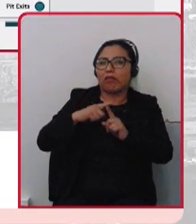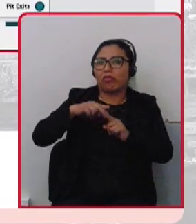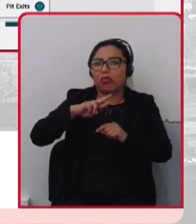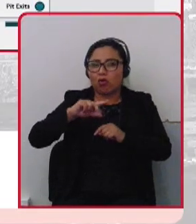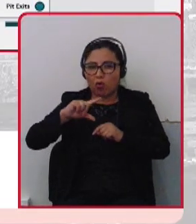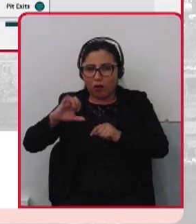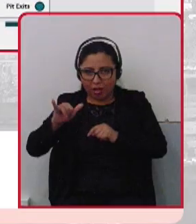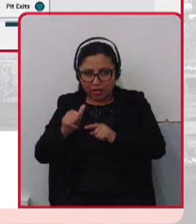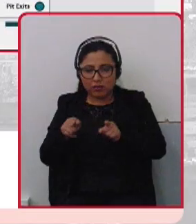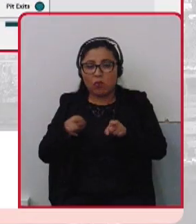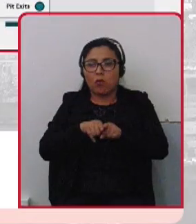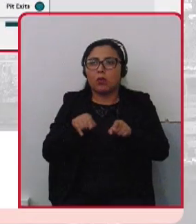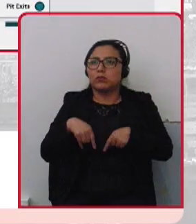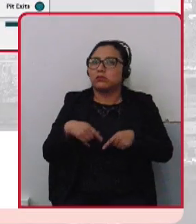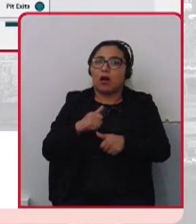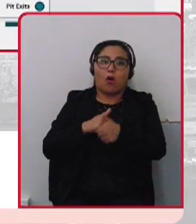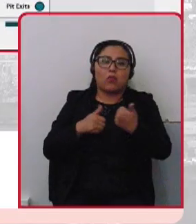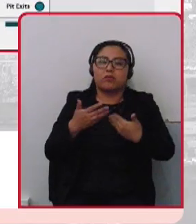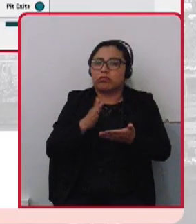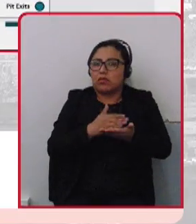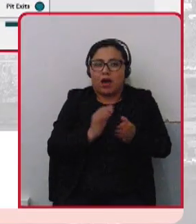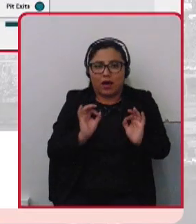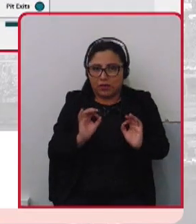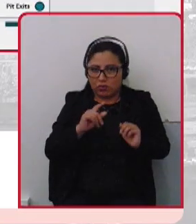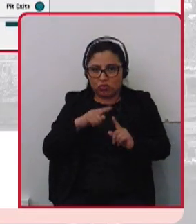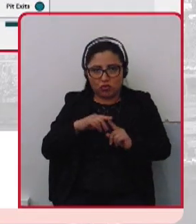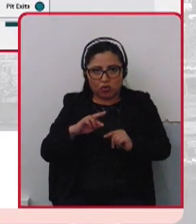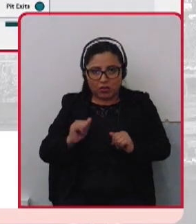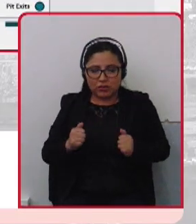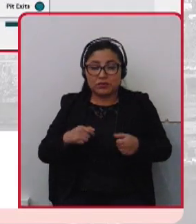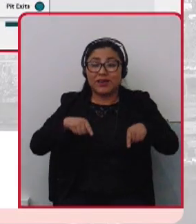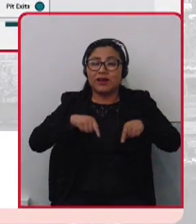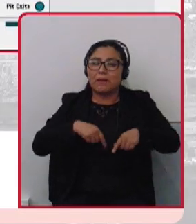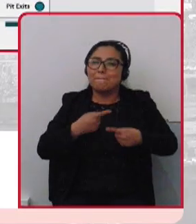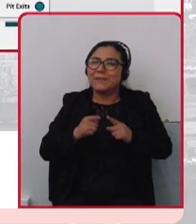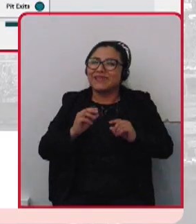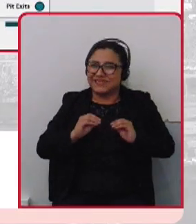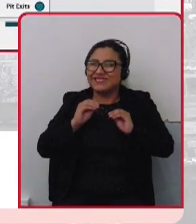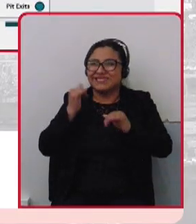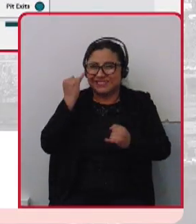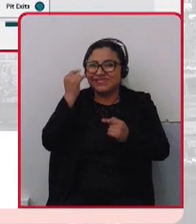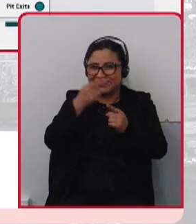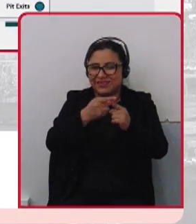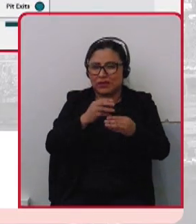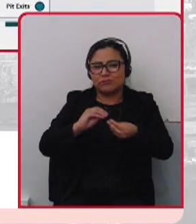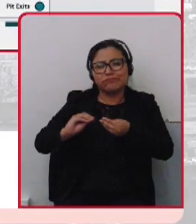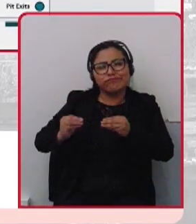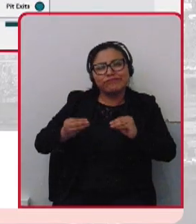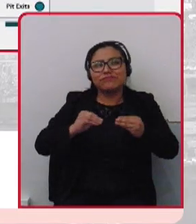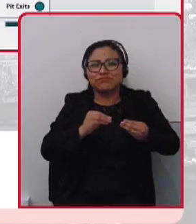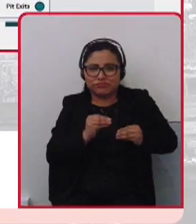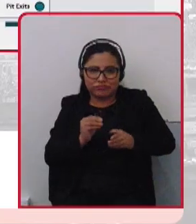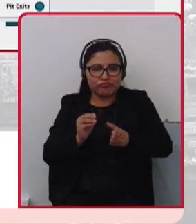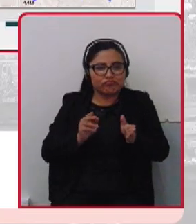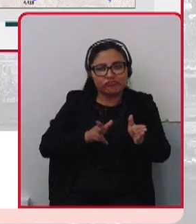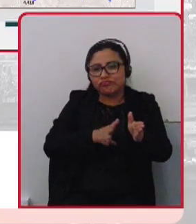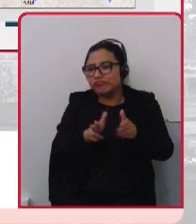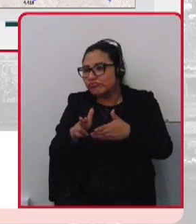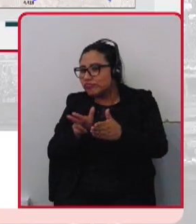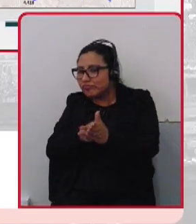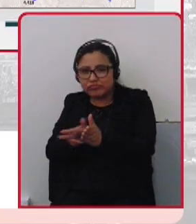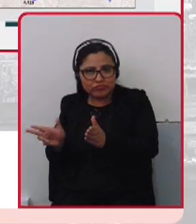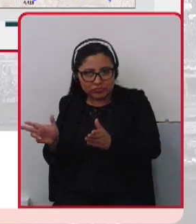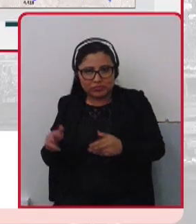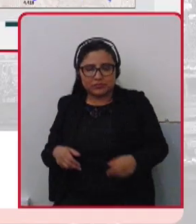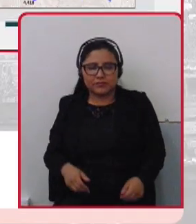sin esa tecnología. Pero la idea es esa, entregarle flexibilidad operacional desde el punto de vista de las opciones de salida desde